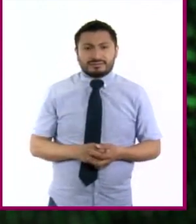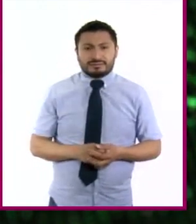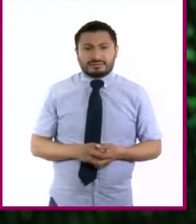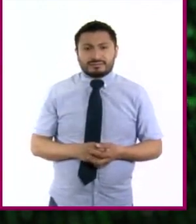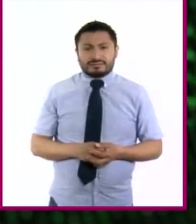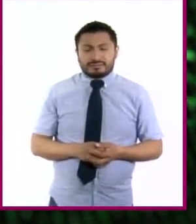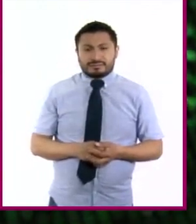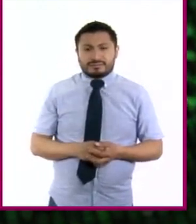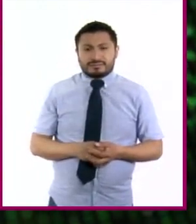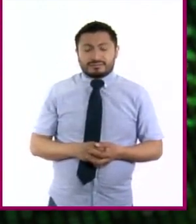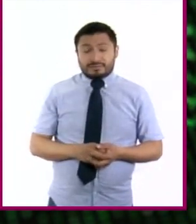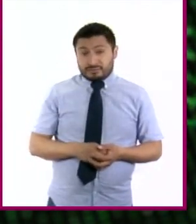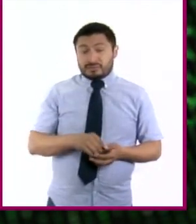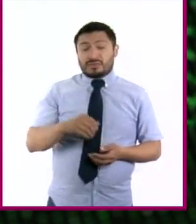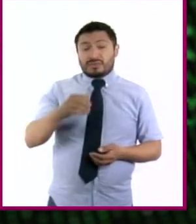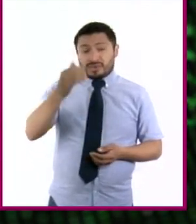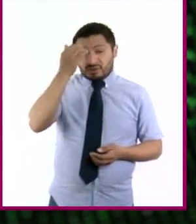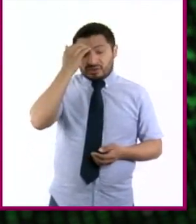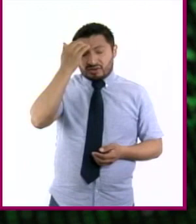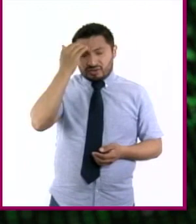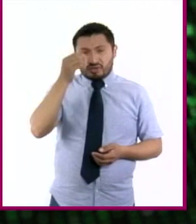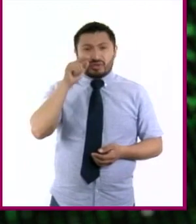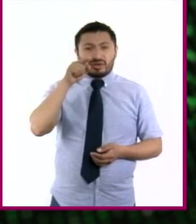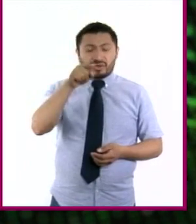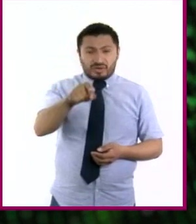conocer tu